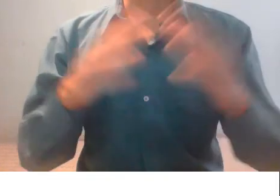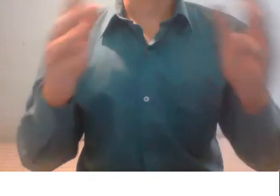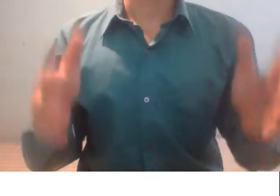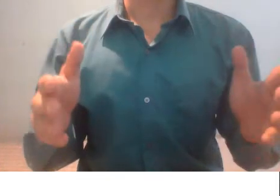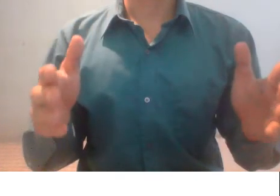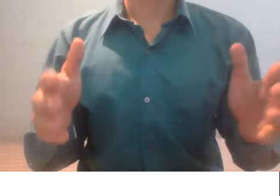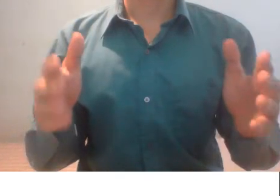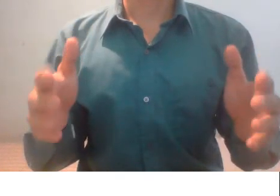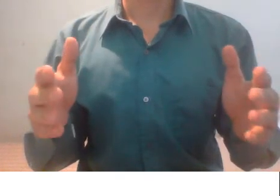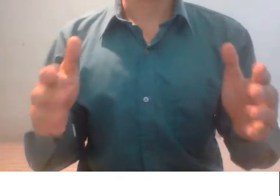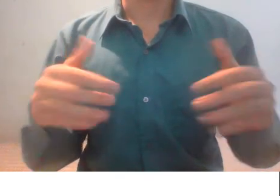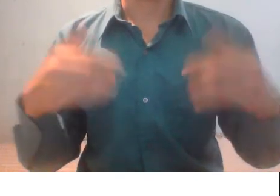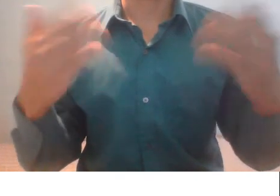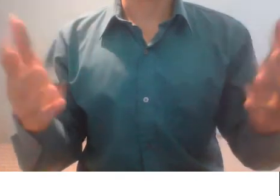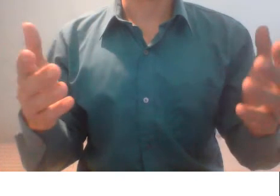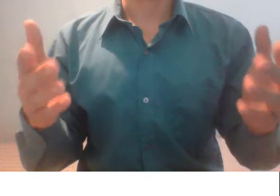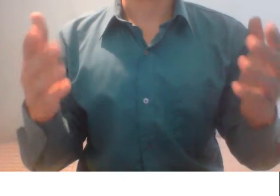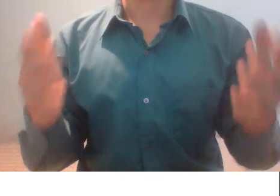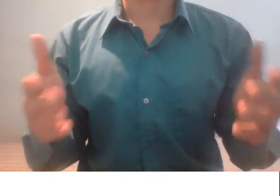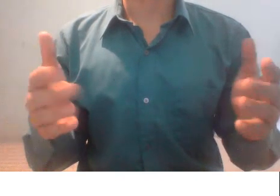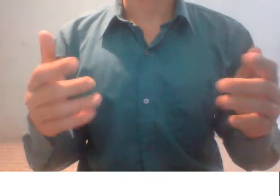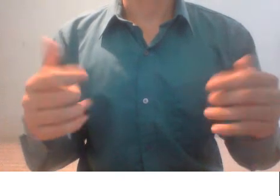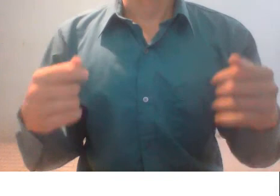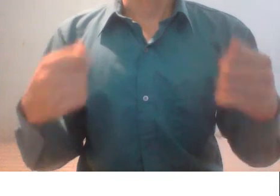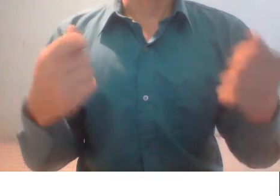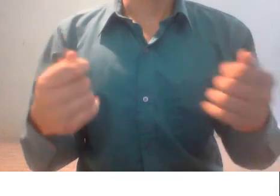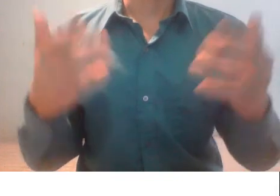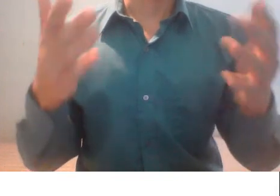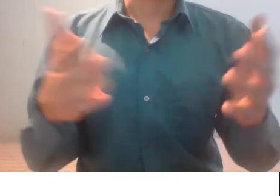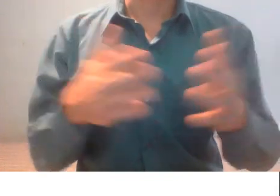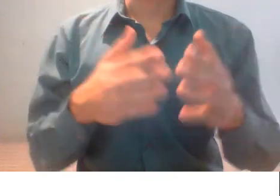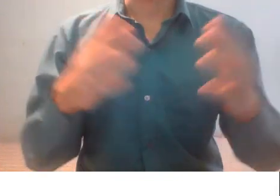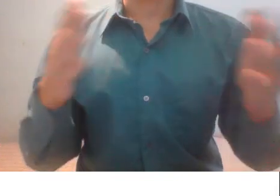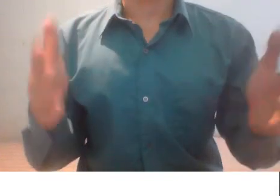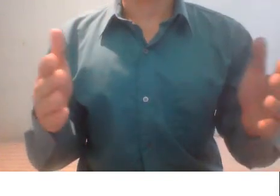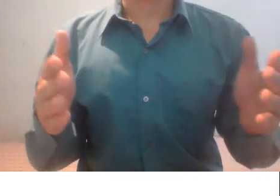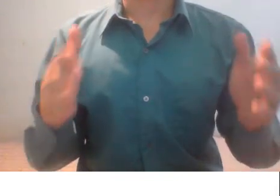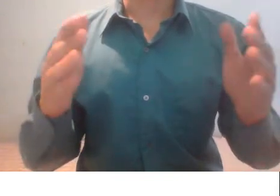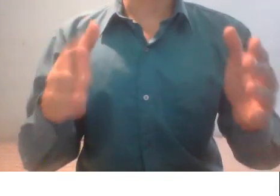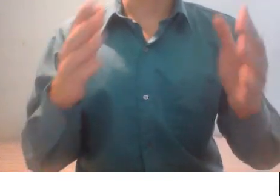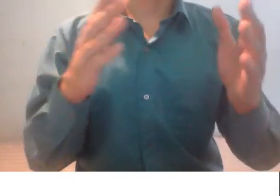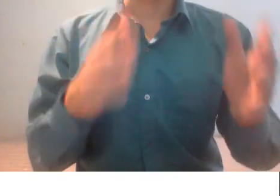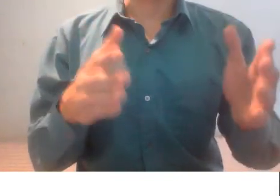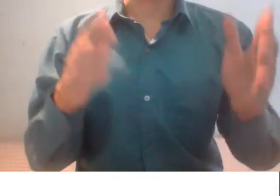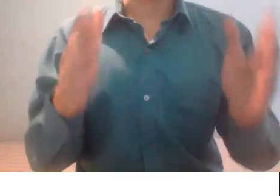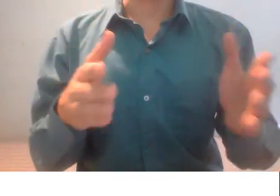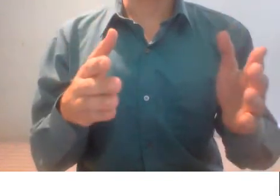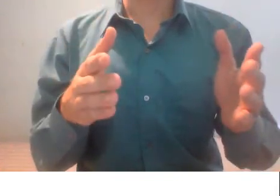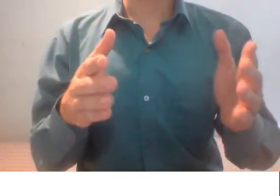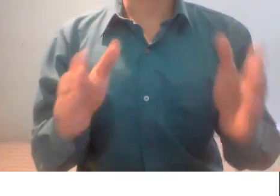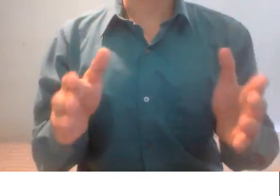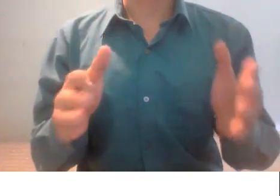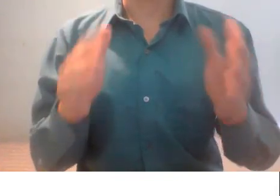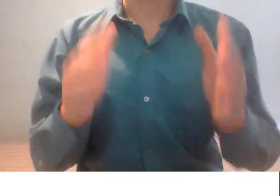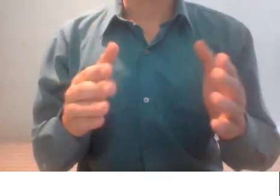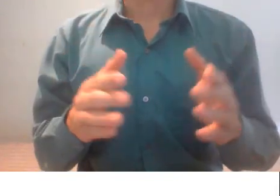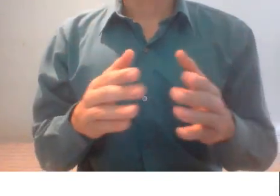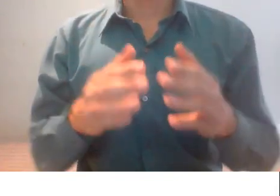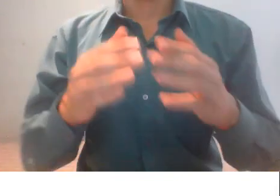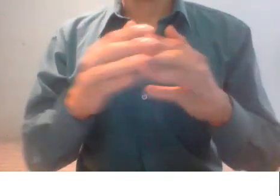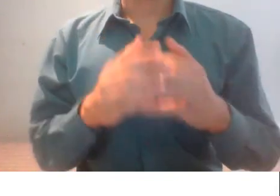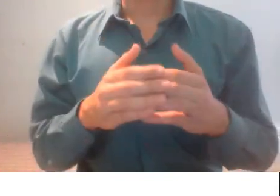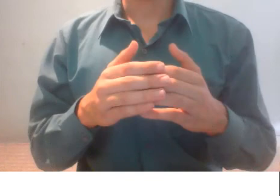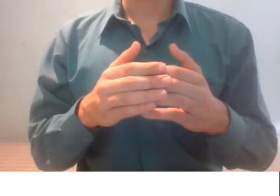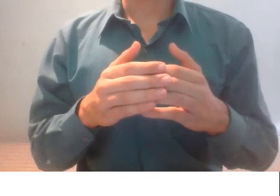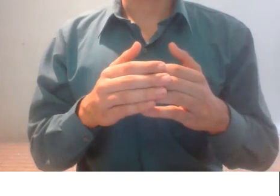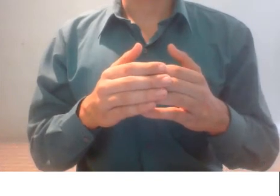lo correspondiente a haber alquilado estas aeronaves, lo cual llevó a que se les retirara. Y ahora lo que estamos viendo, por el tema de